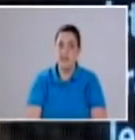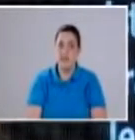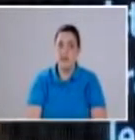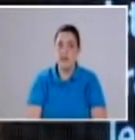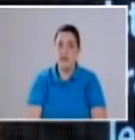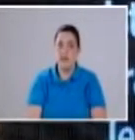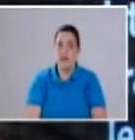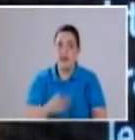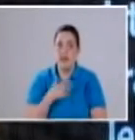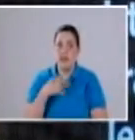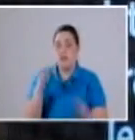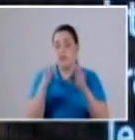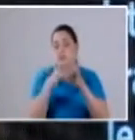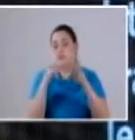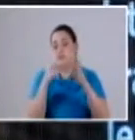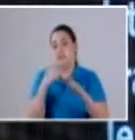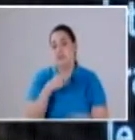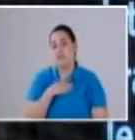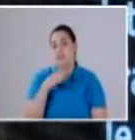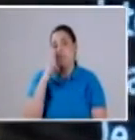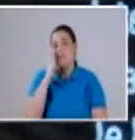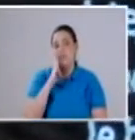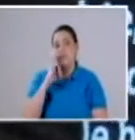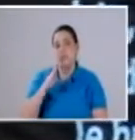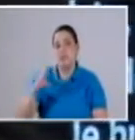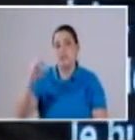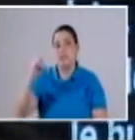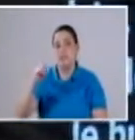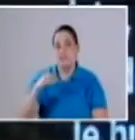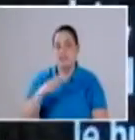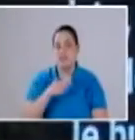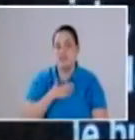A mí me contaba mi abuelito, ¿ah? Porque yo no había nacido en ese tiempo, pero...